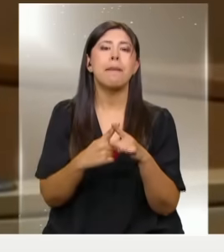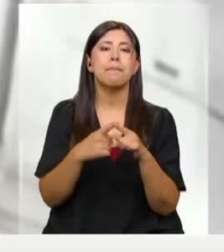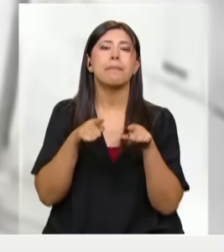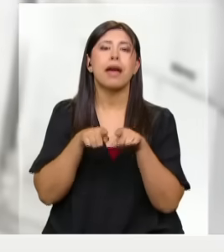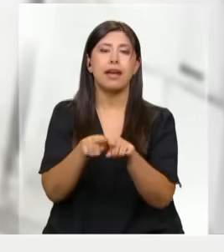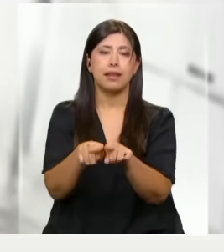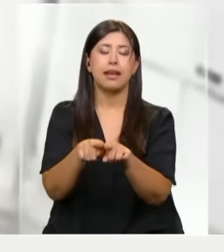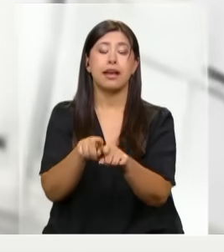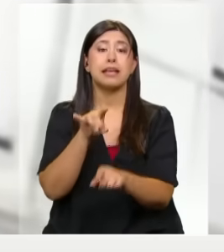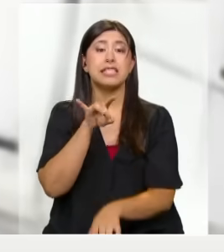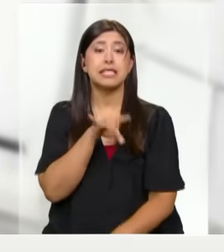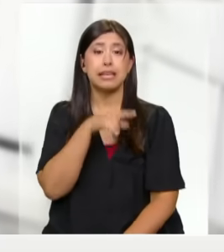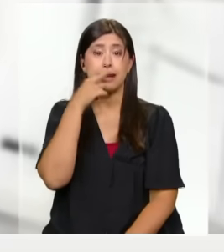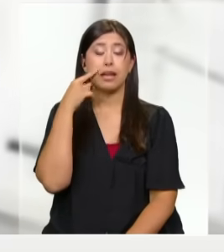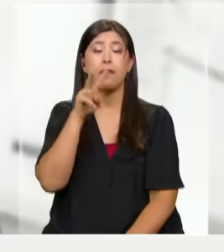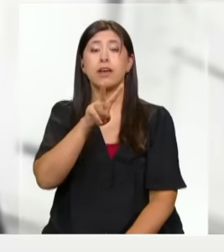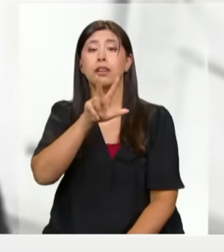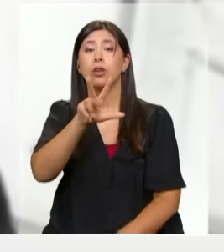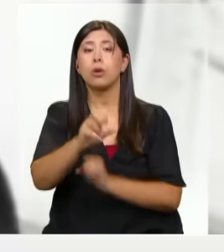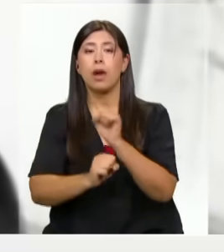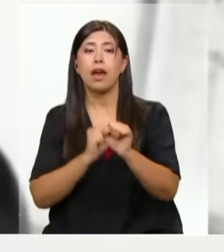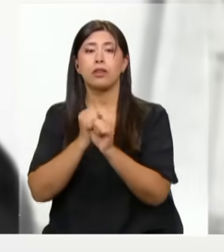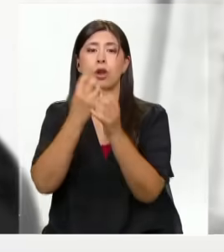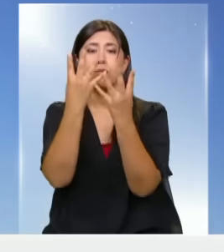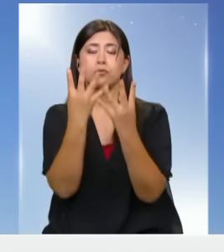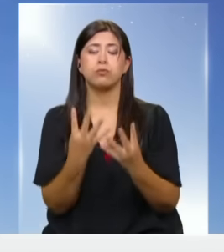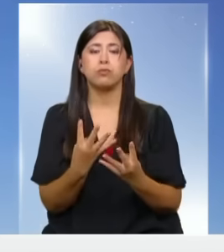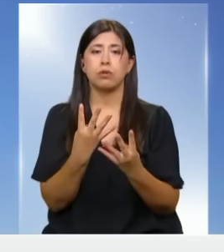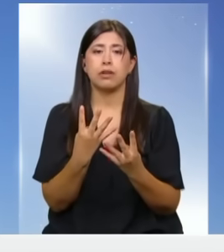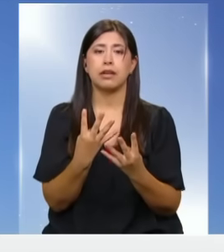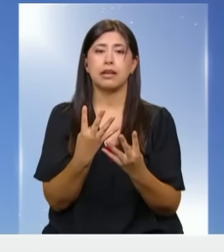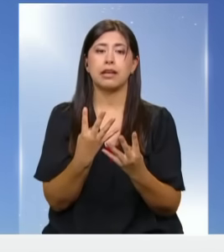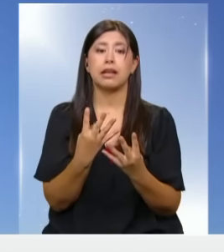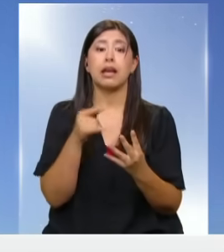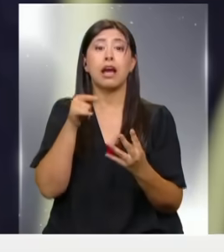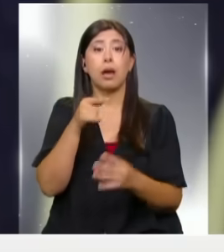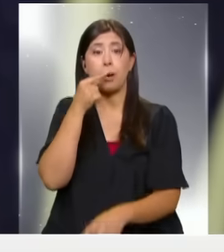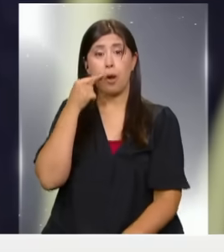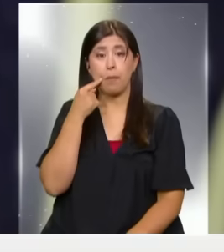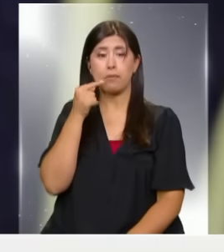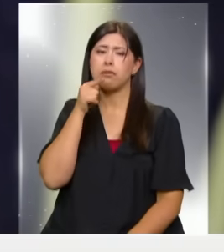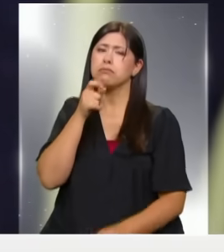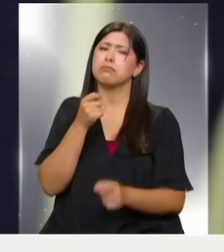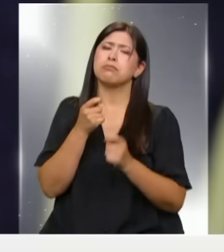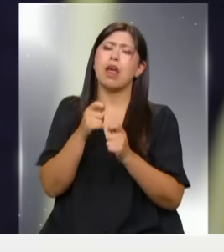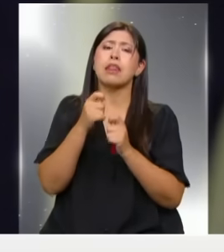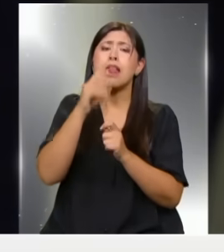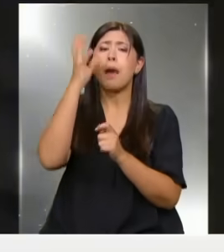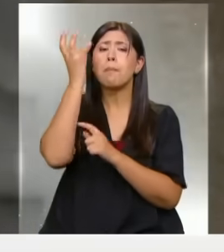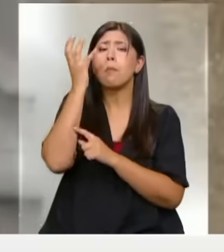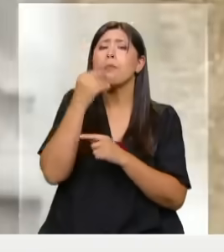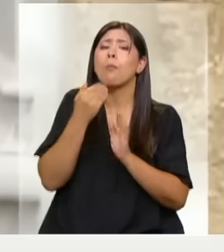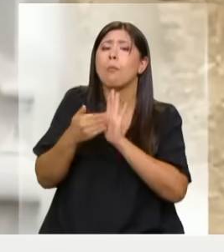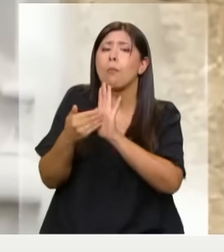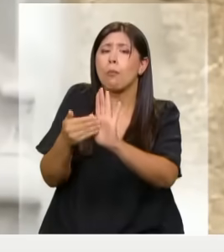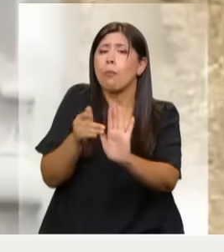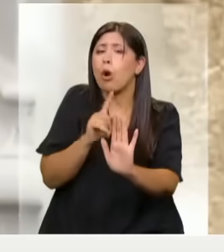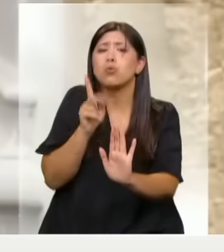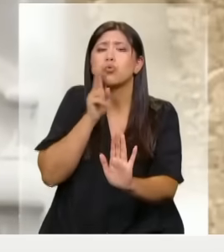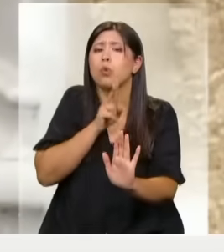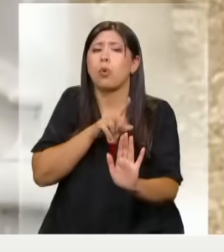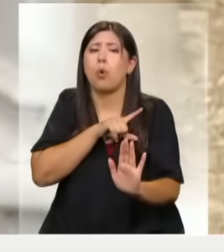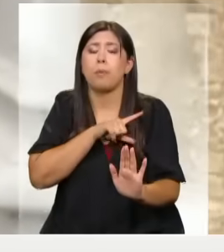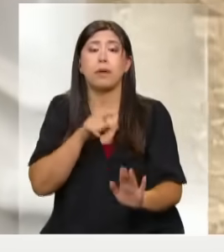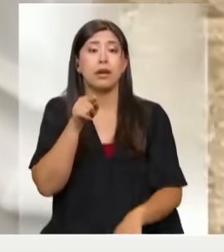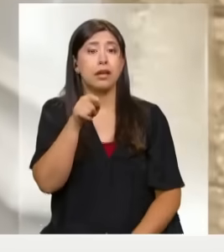chileno fue condenado a 28 años de cárcel. Ahora Cepeda intenta demostrar su inocencia frente al tribunal. En la sesión